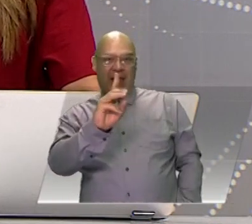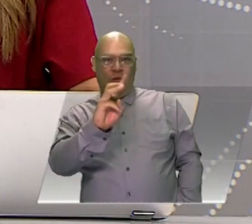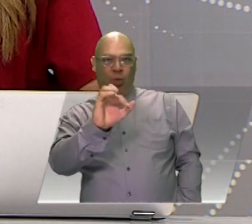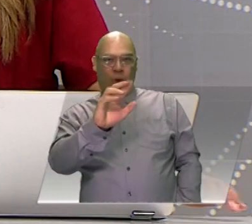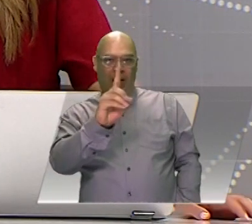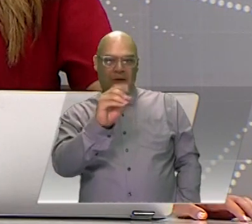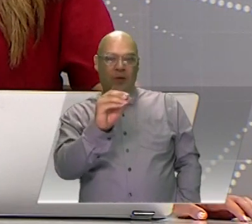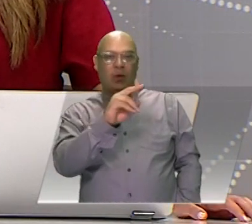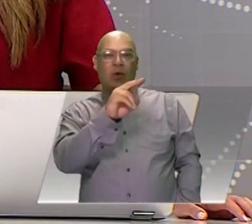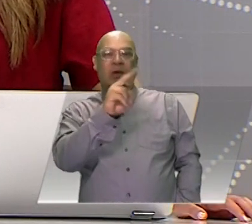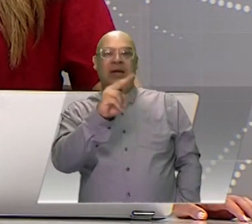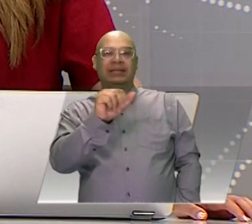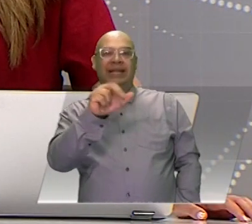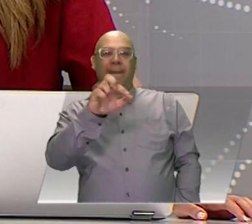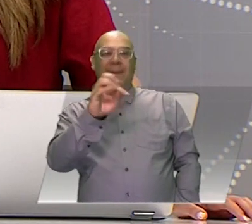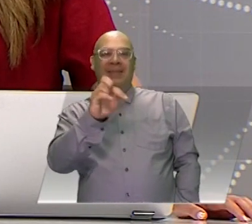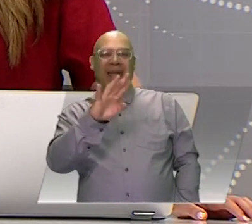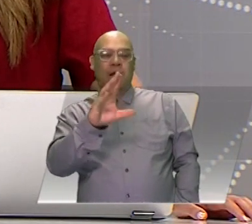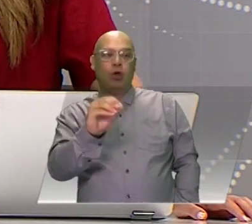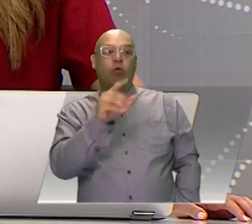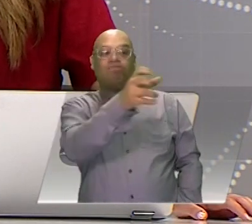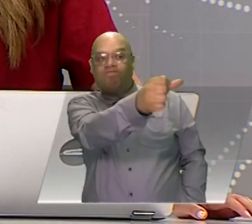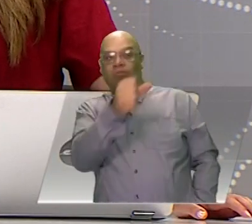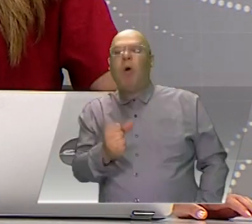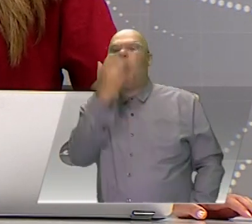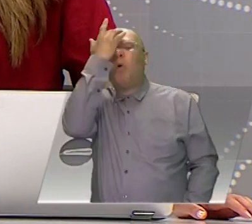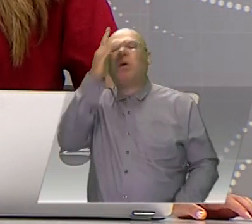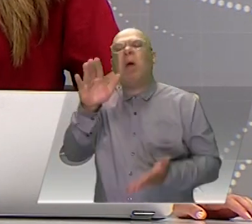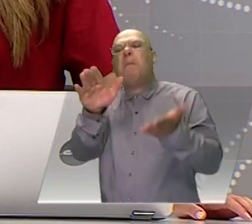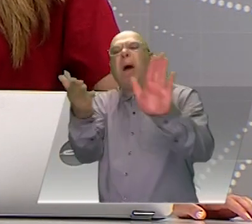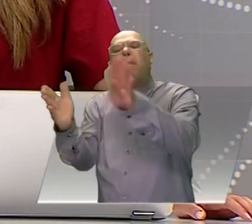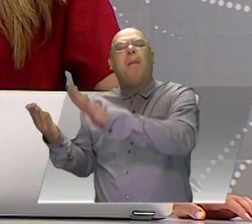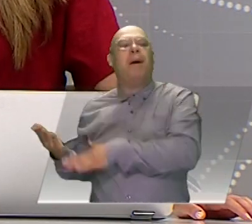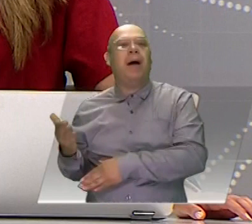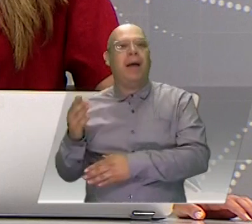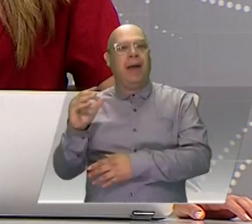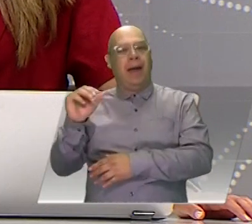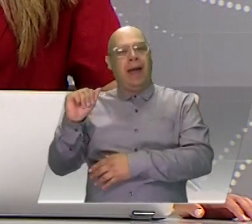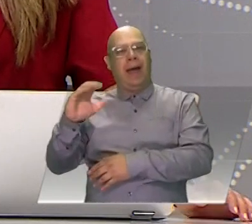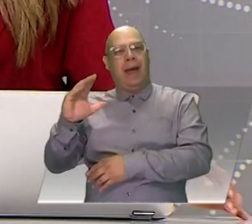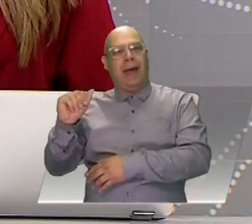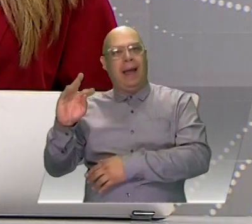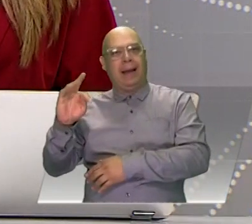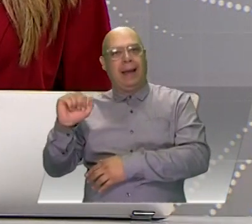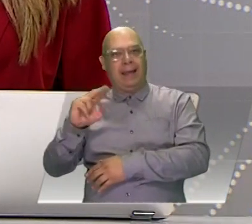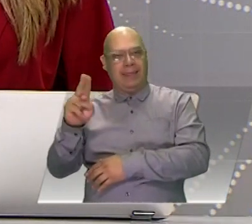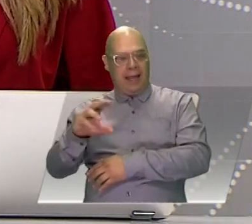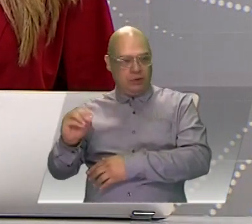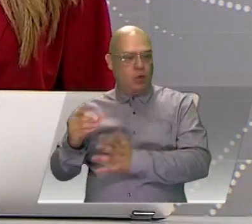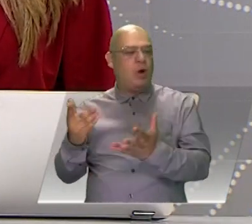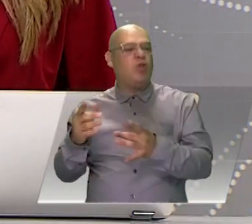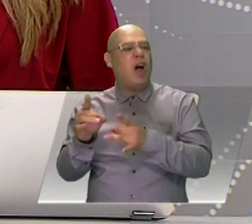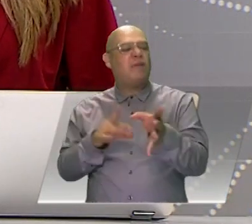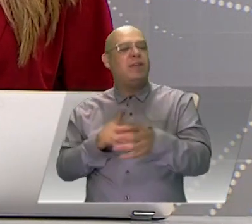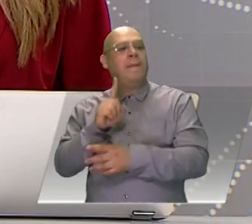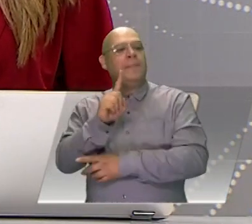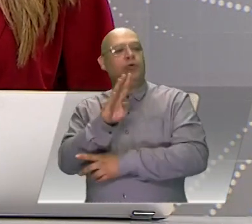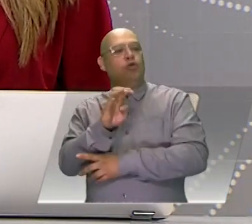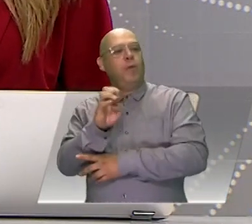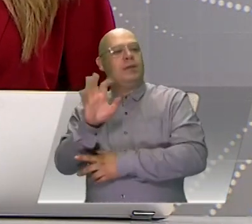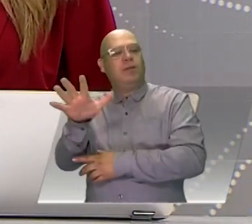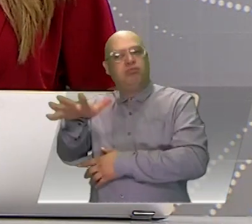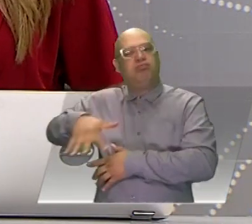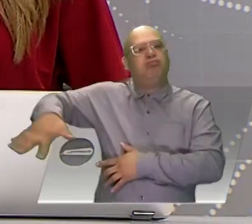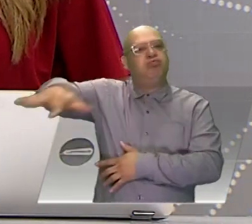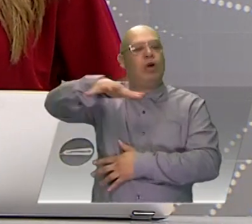para que brinde testimonio por la masacre de El Aracatazo realizada por paramilitares en el año de 1995 en el municipio